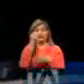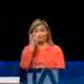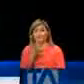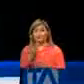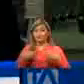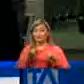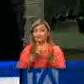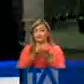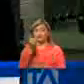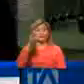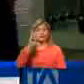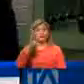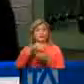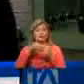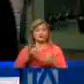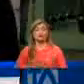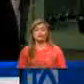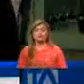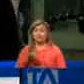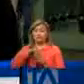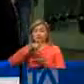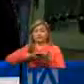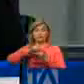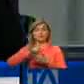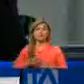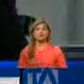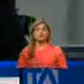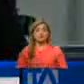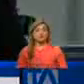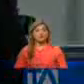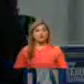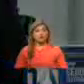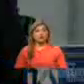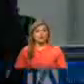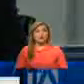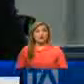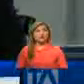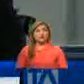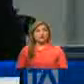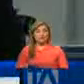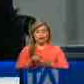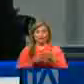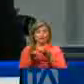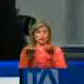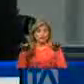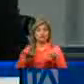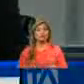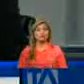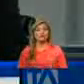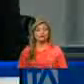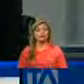costarán $16 e incluirán la firma electrónica. El momento que hemos masificado la firma electrónica,